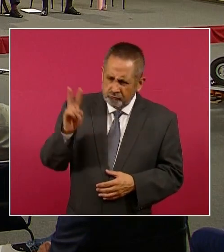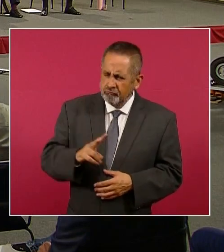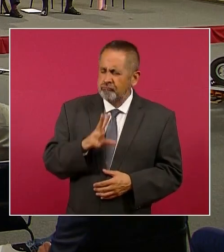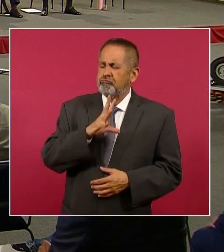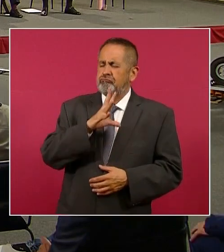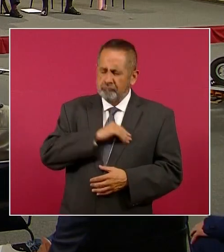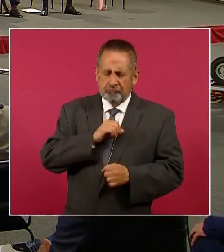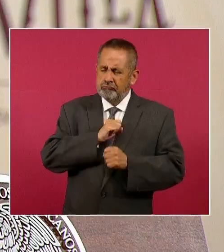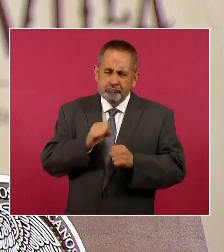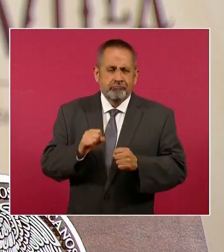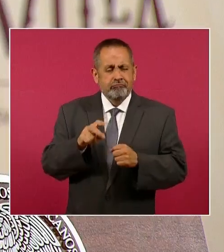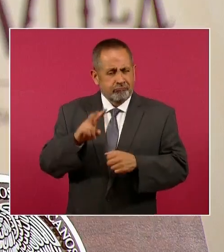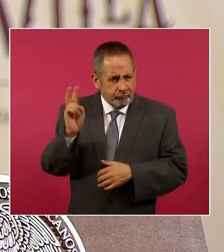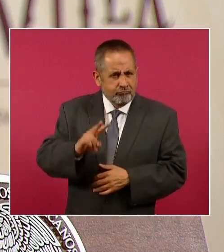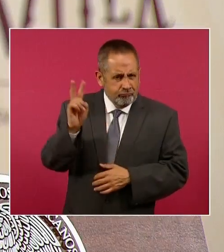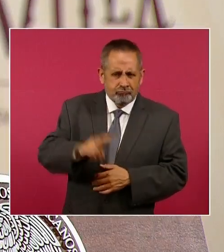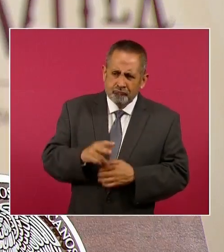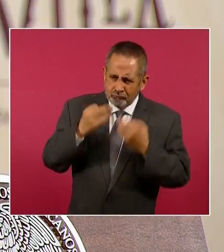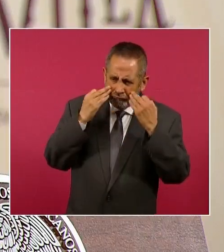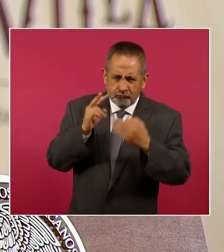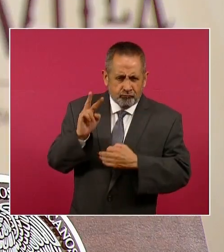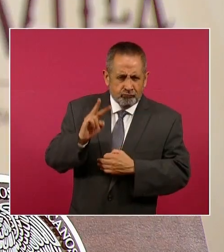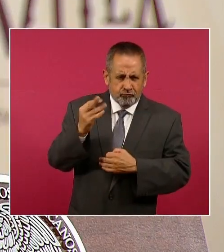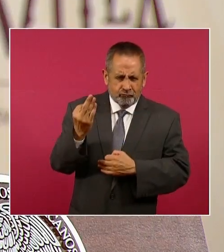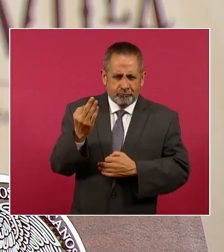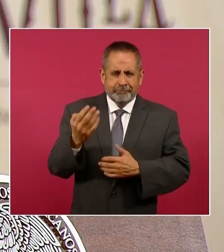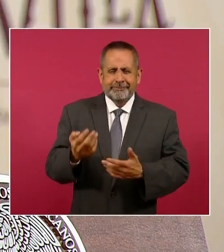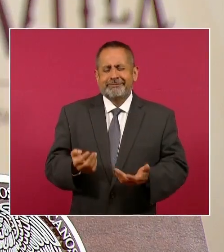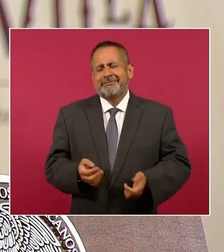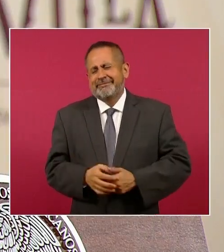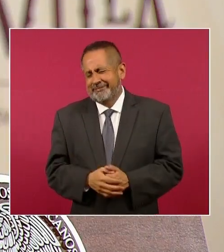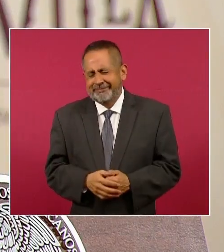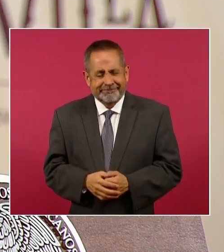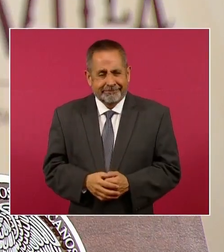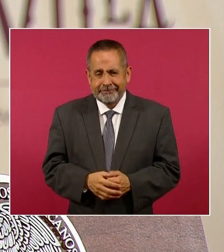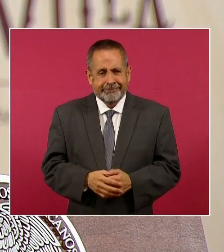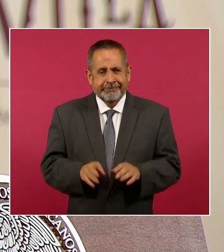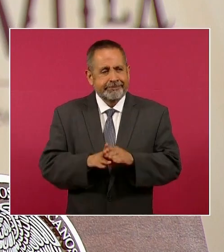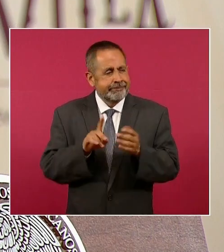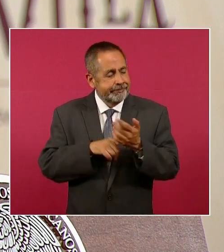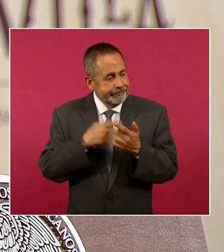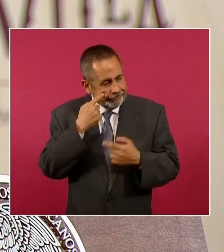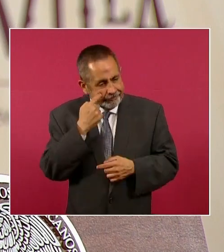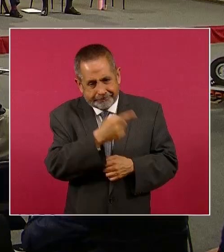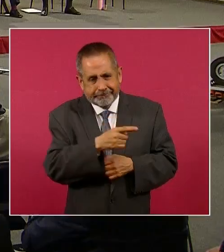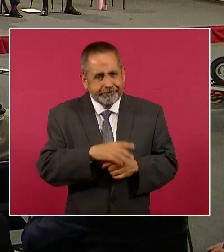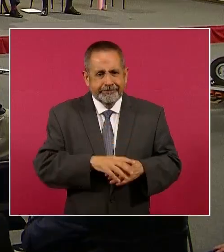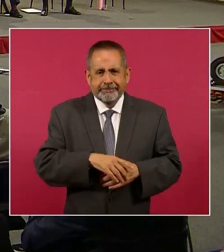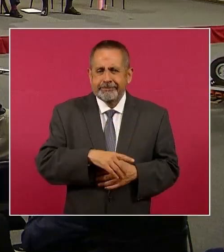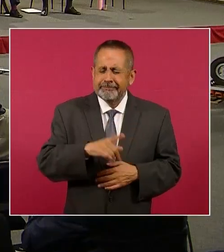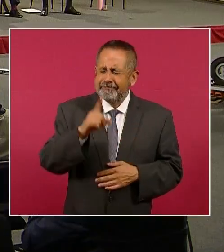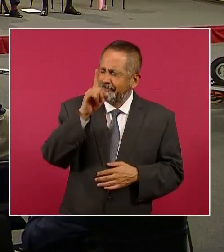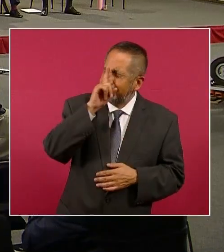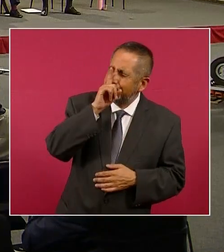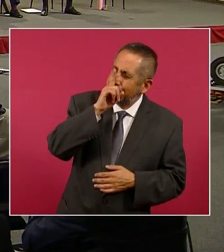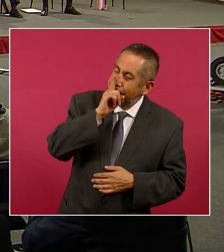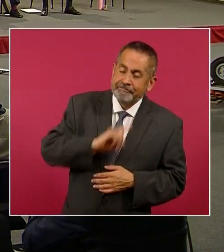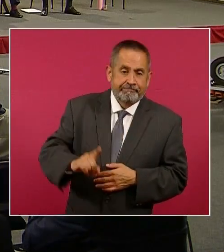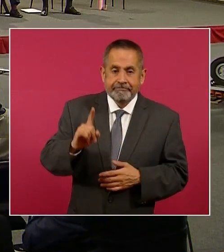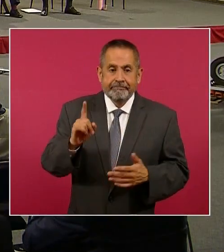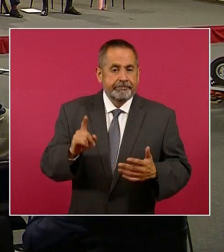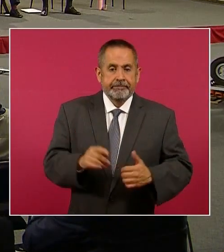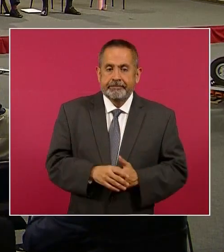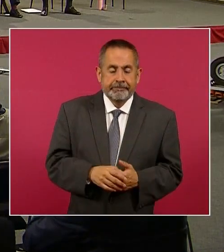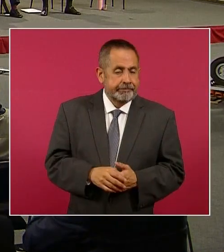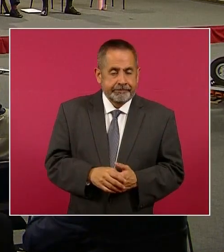al presidente de ese tamaño, lo cual a estas alturas era más que evidente que era una mentira.